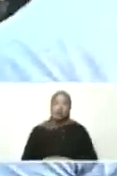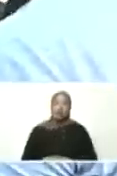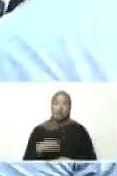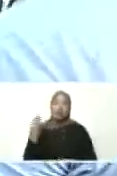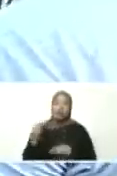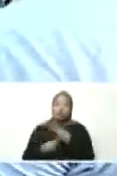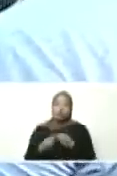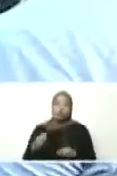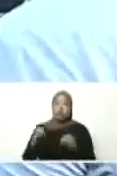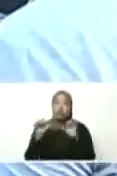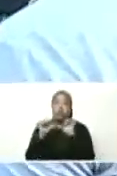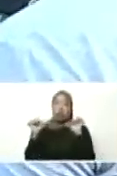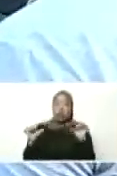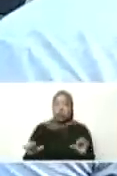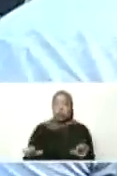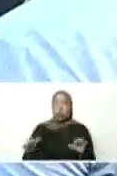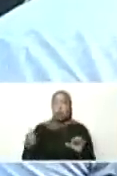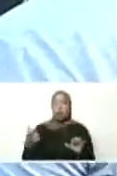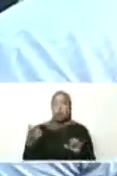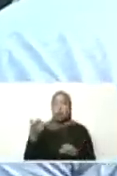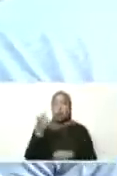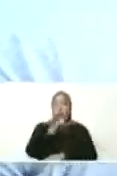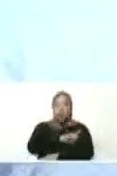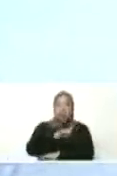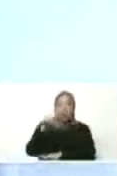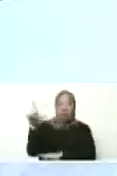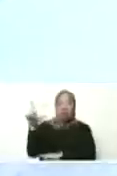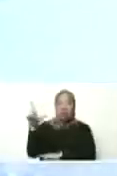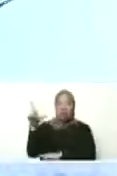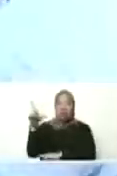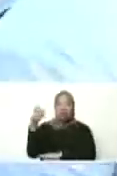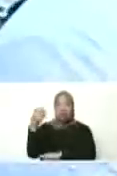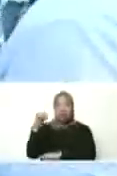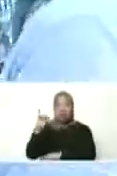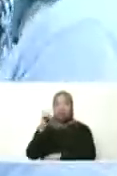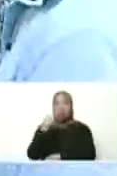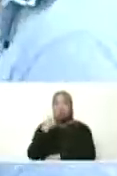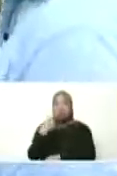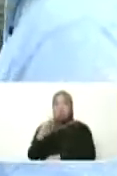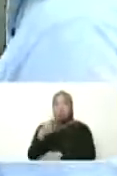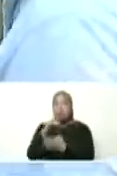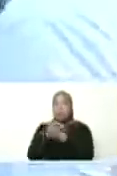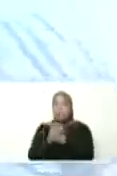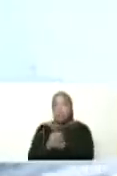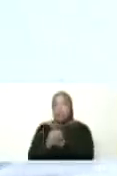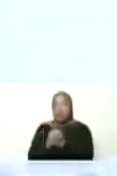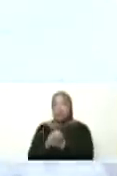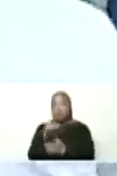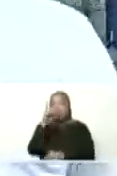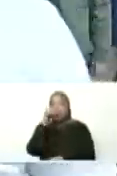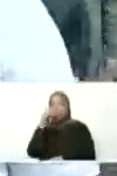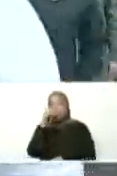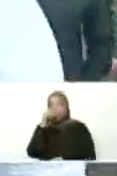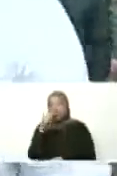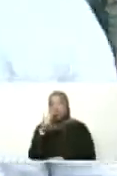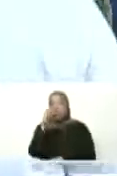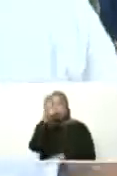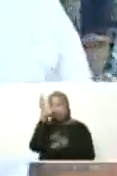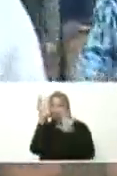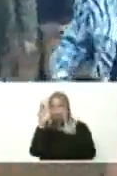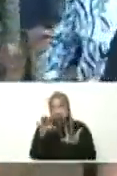del circuito del Tocuyo. Circuito correcto. Económico comunal. Bueno, Jesús Silva, camarada, Ernesto Cruz, que Dios me lo